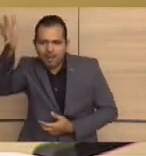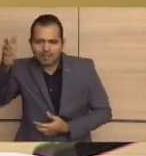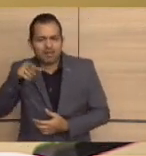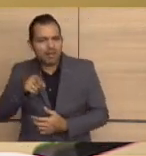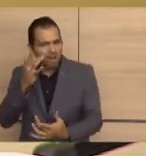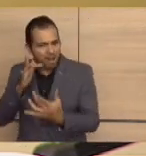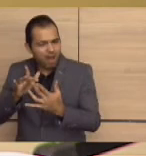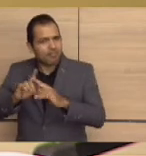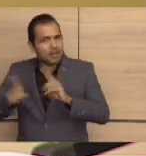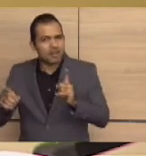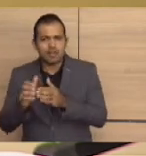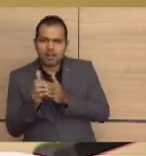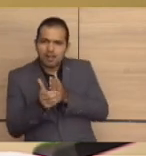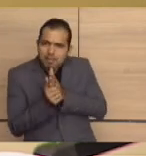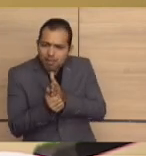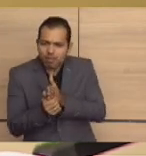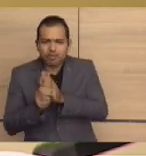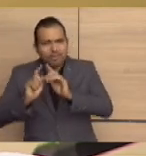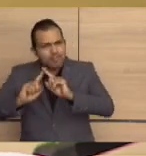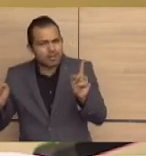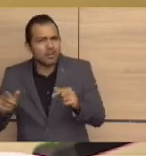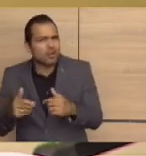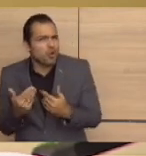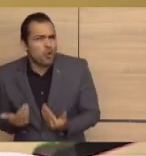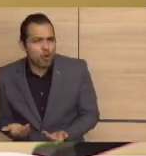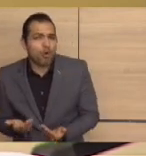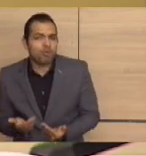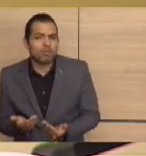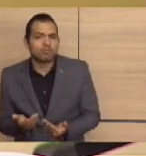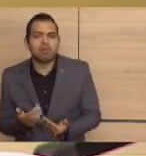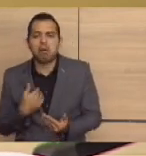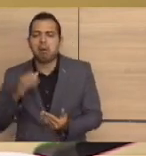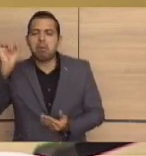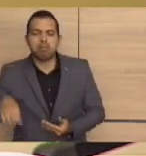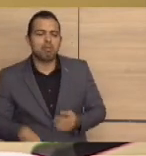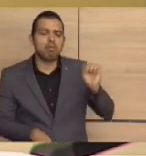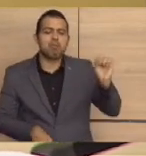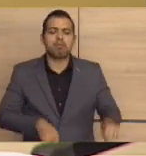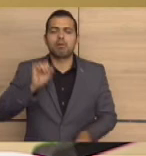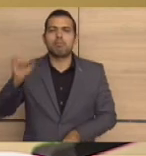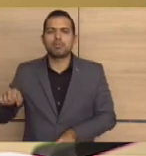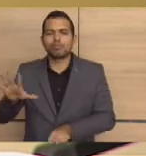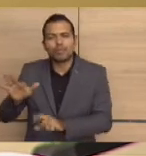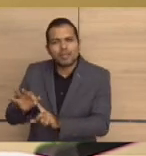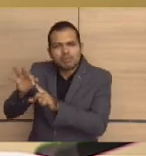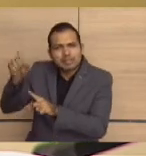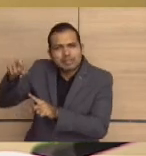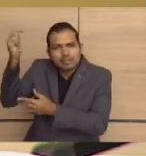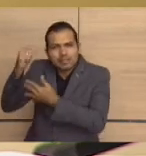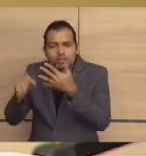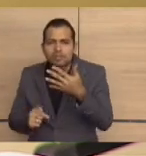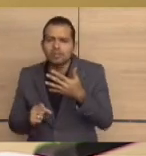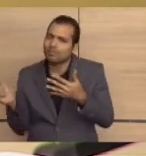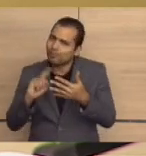pensarnos metodologías distintas para poder no pasar por encima de ellos, sino poder realmente enriquecer toda